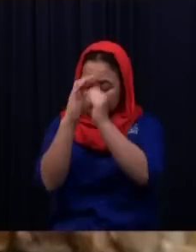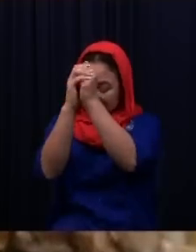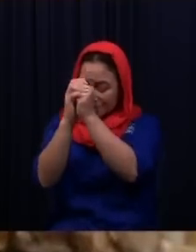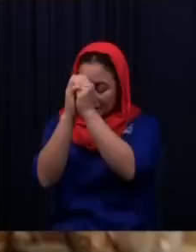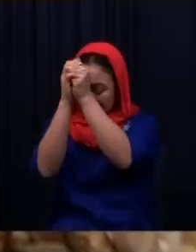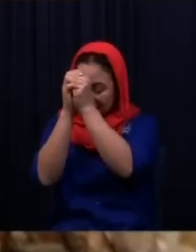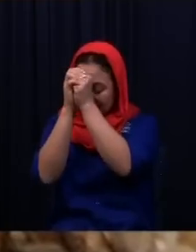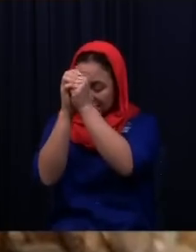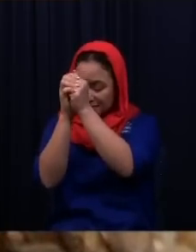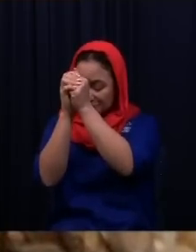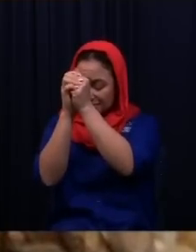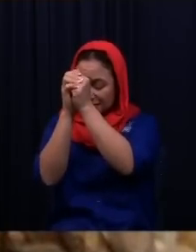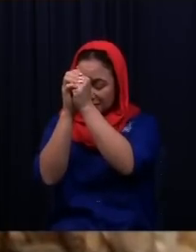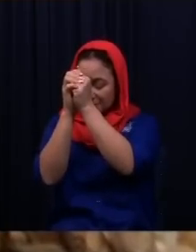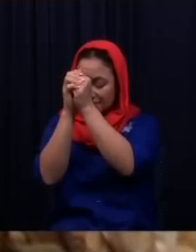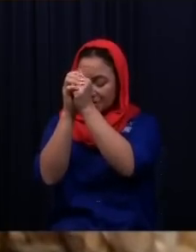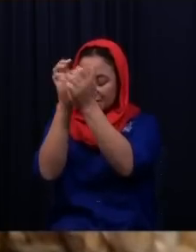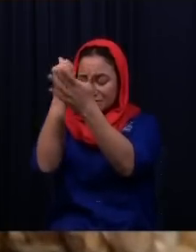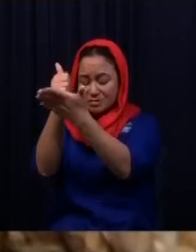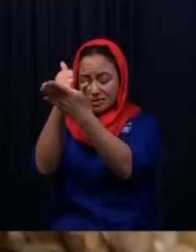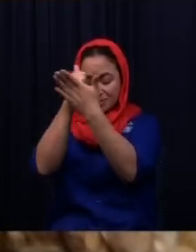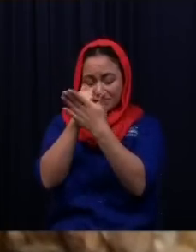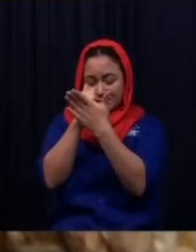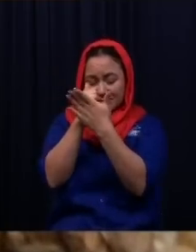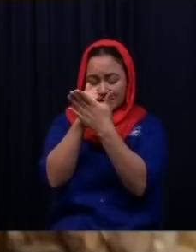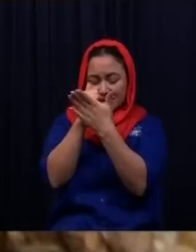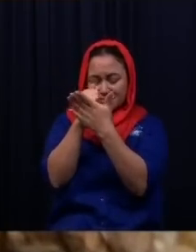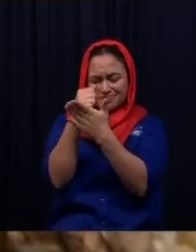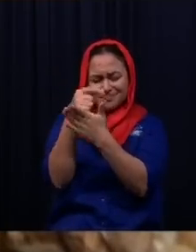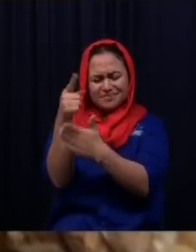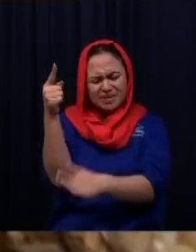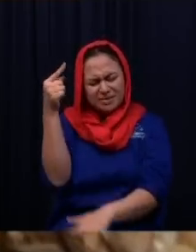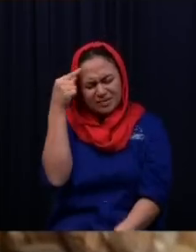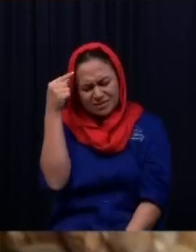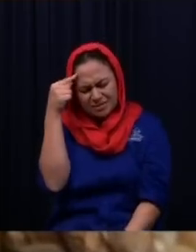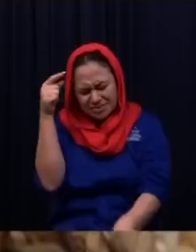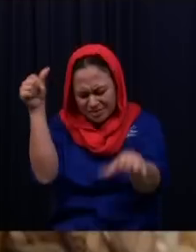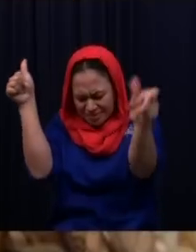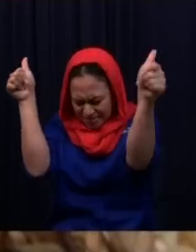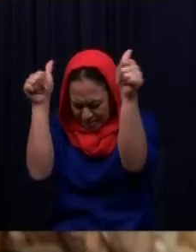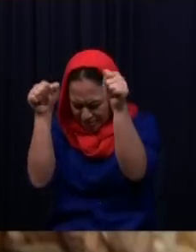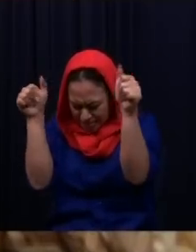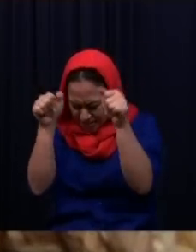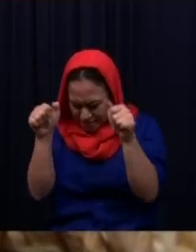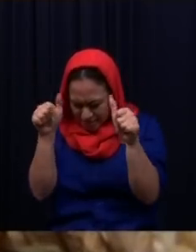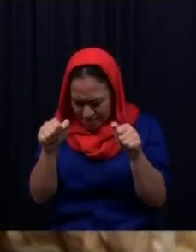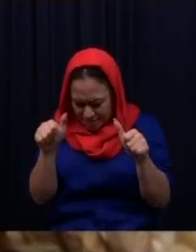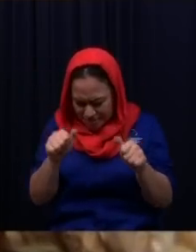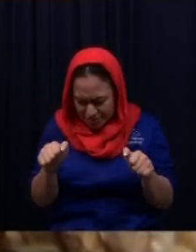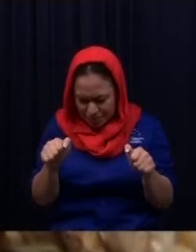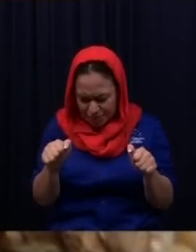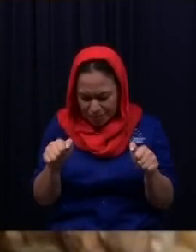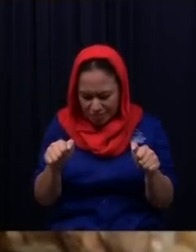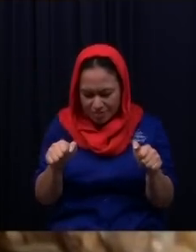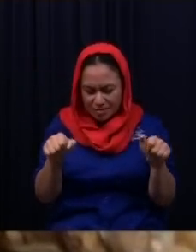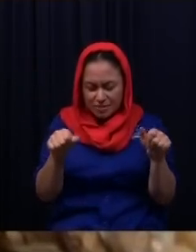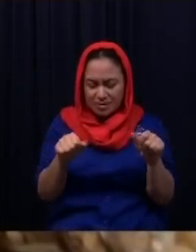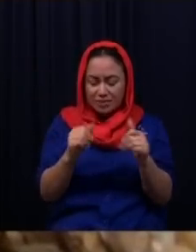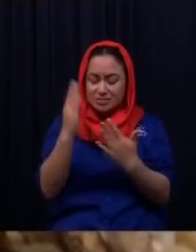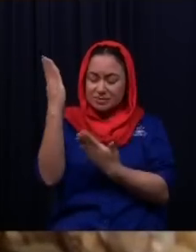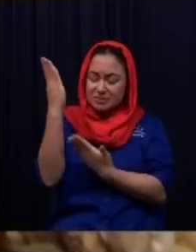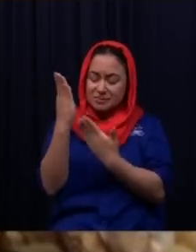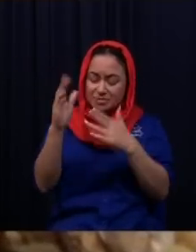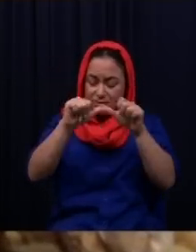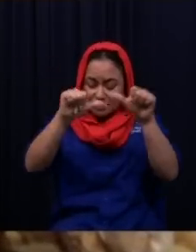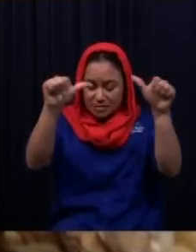ayudes a reflexionar. A cada uno de nosotros, desde los que servimos aquí en el altar, hasta los que sirven